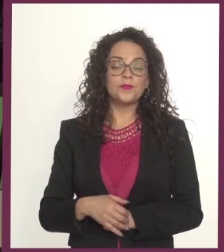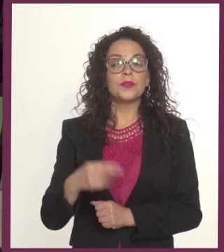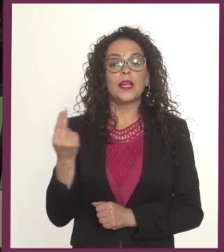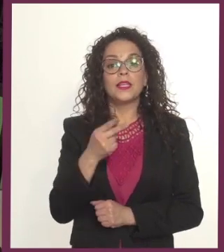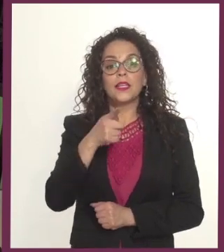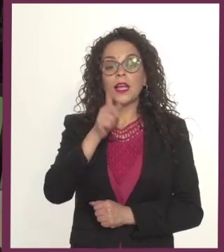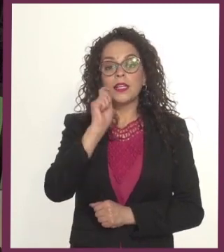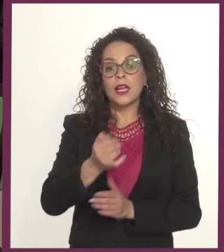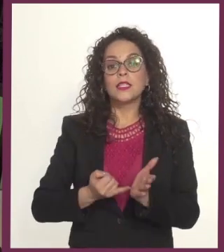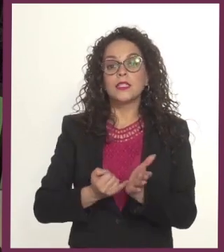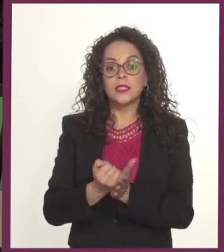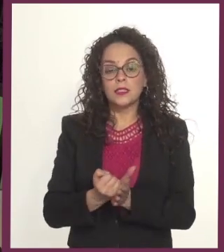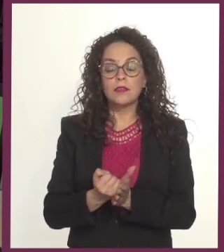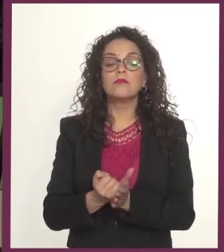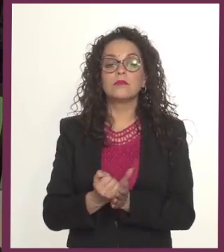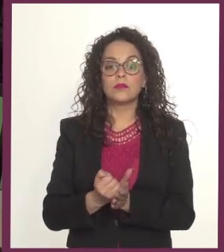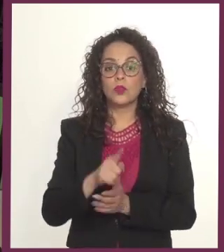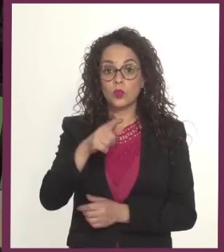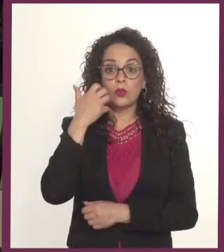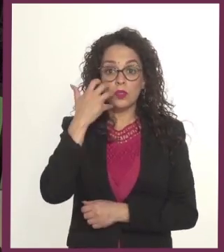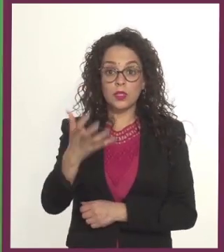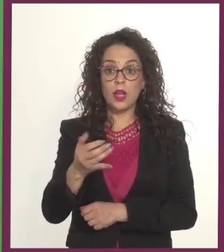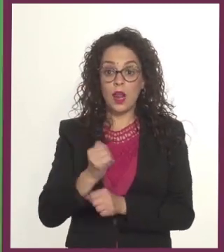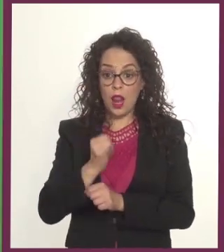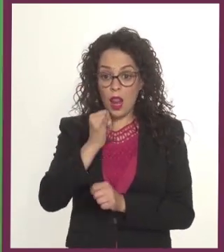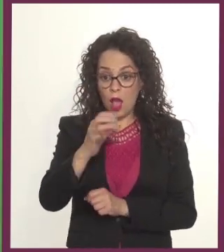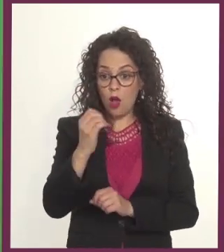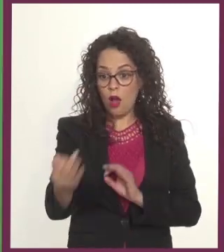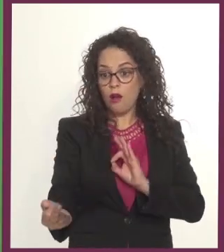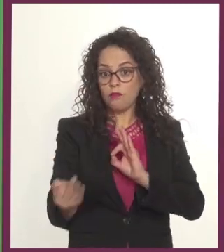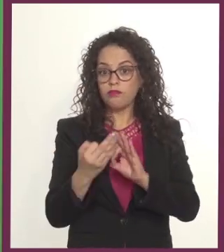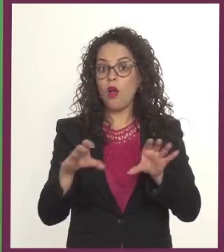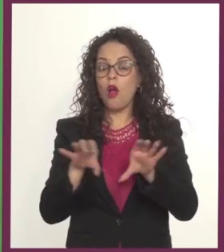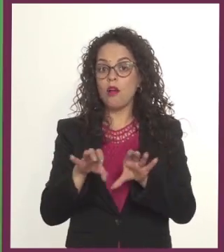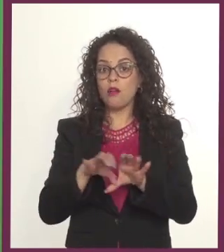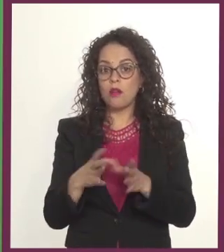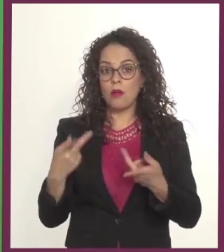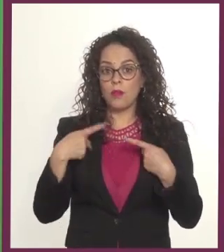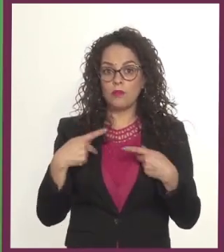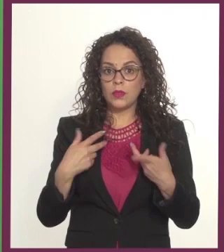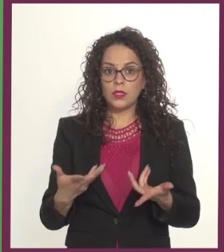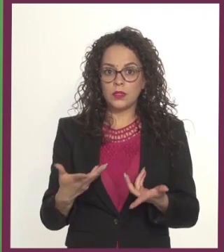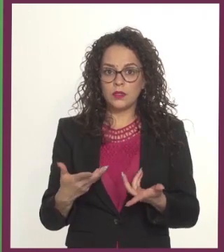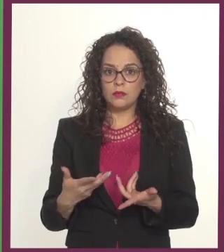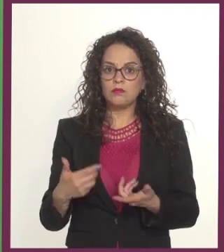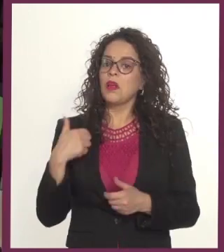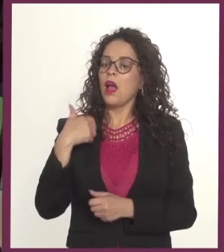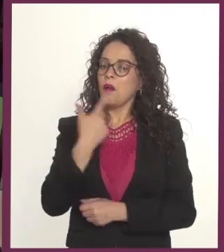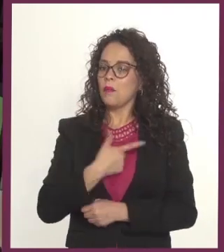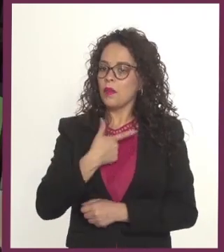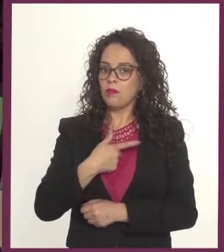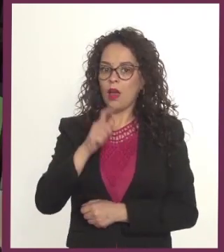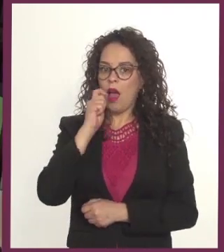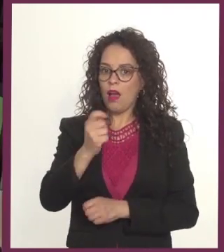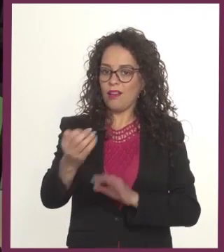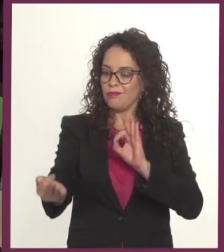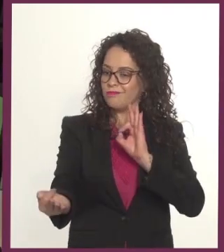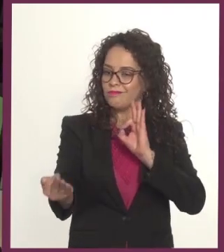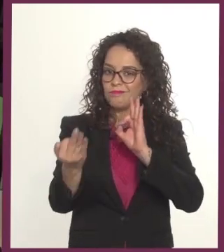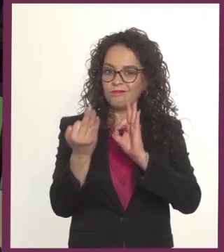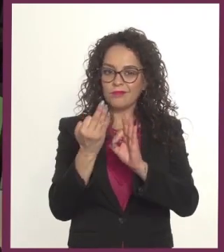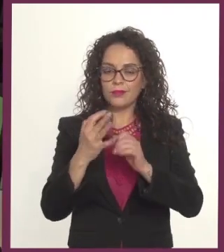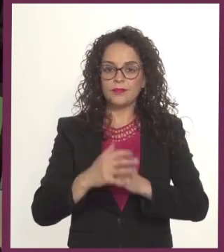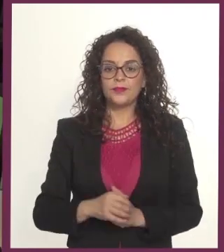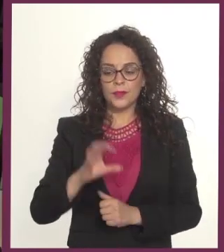decidir es qué tan lejos o cerca quieres estar de tu público. Definitivamente cerca. Me gusta el primer plano. Ok,